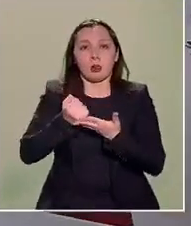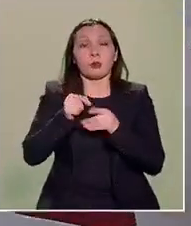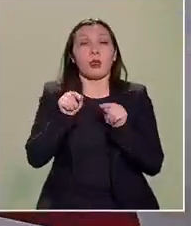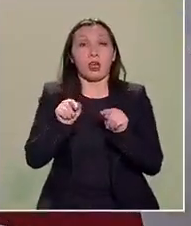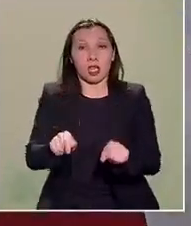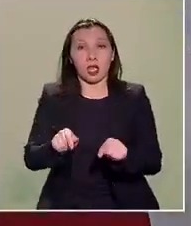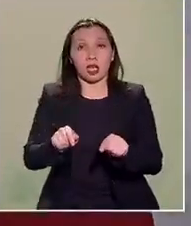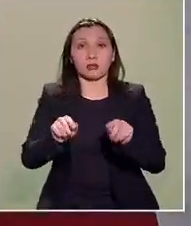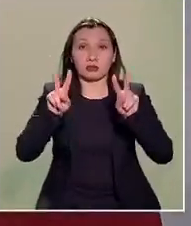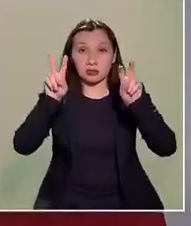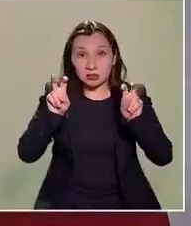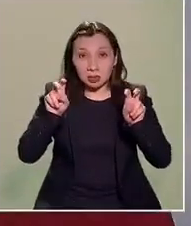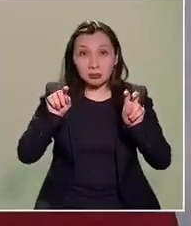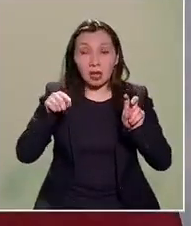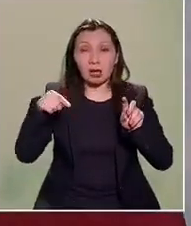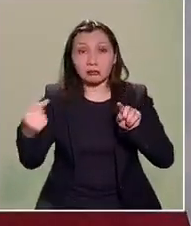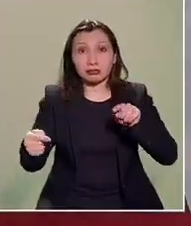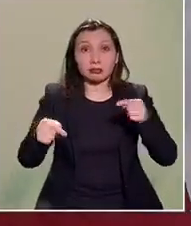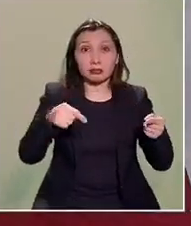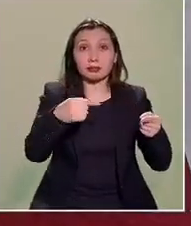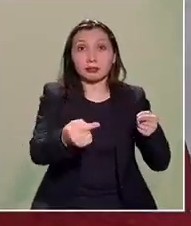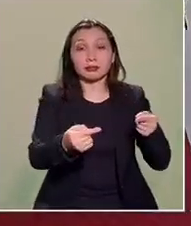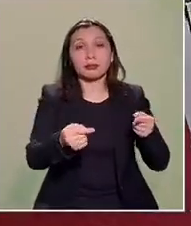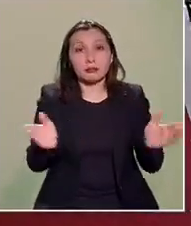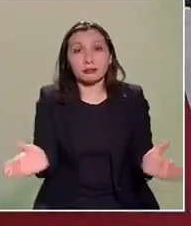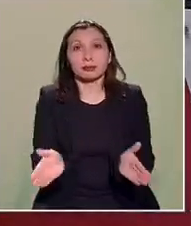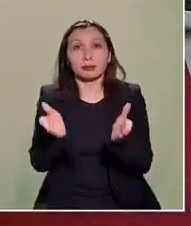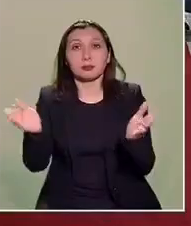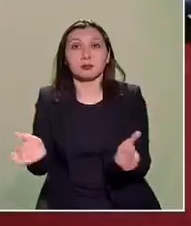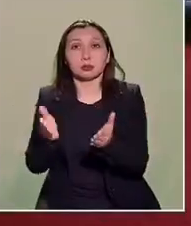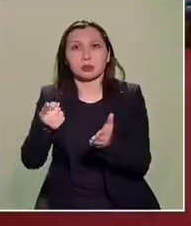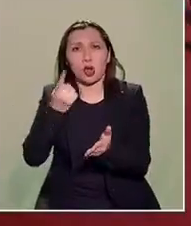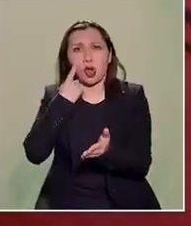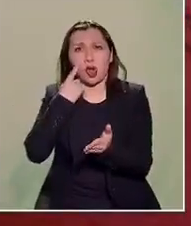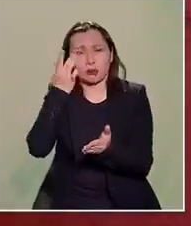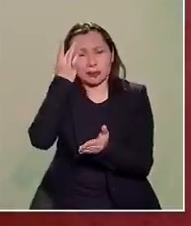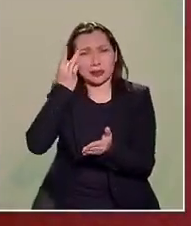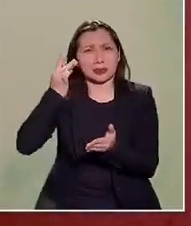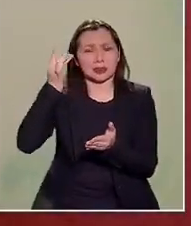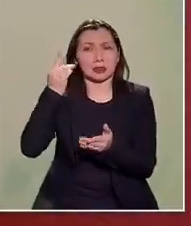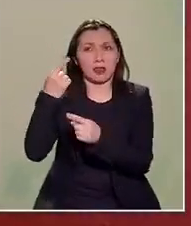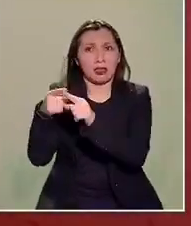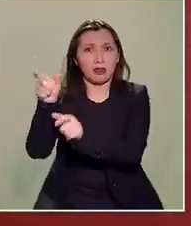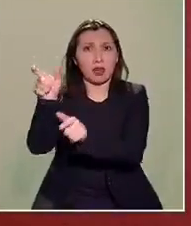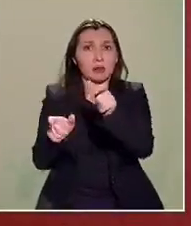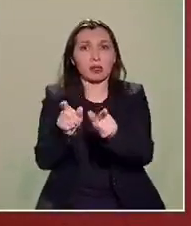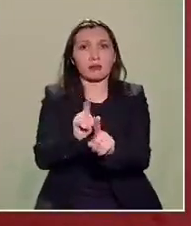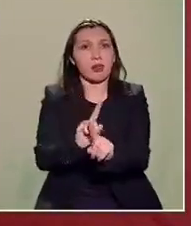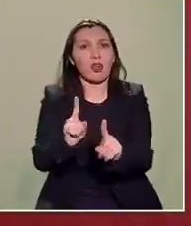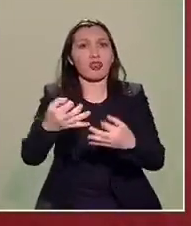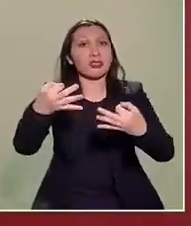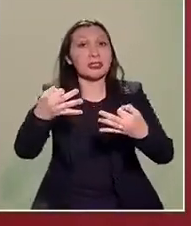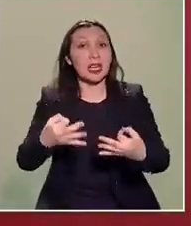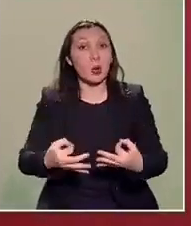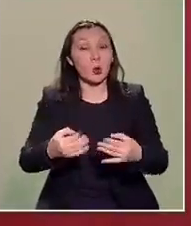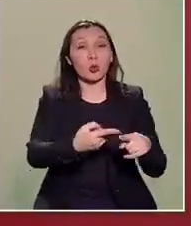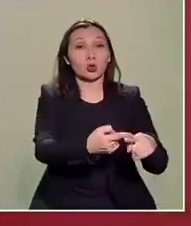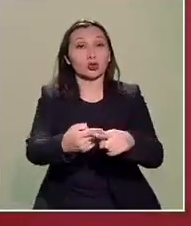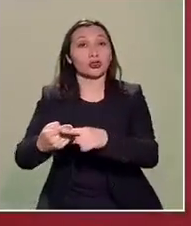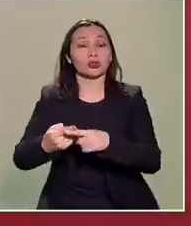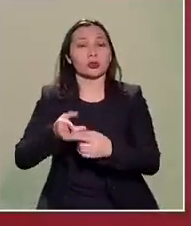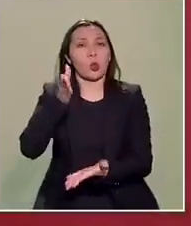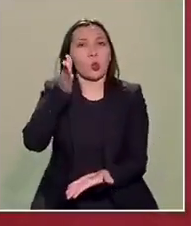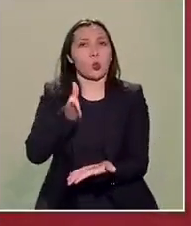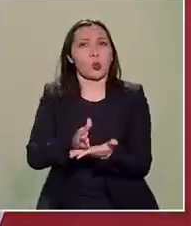eso estos actores generadores de conocimiento no aseguran una sociedad más